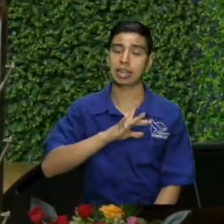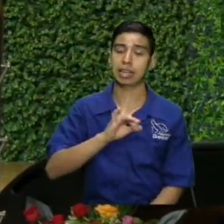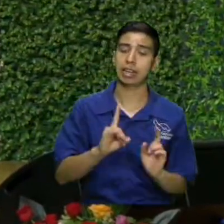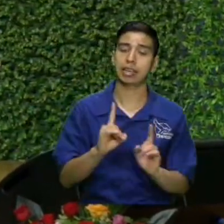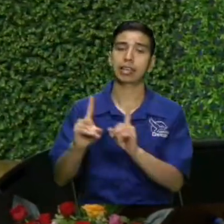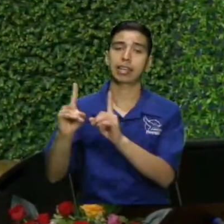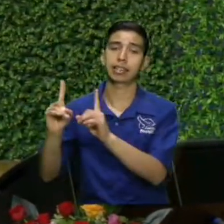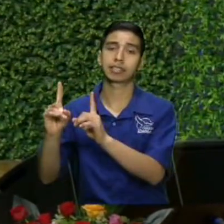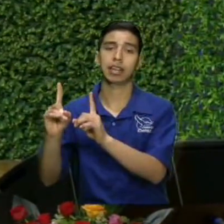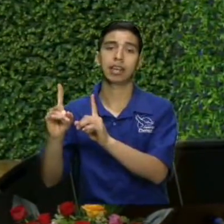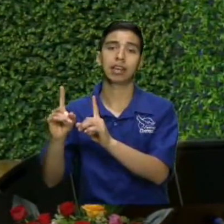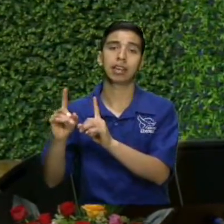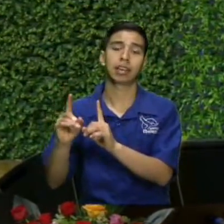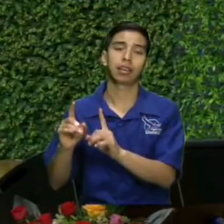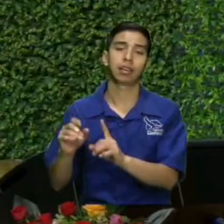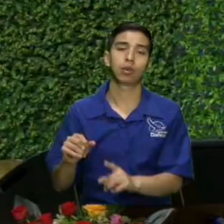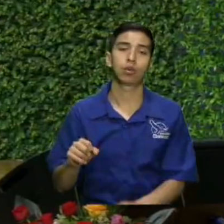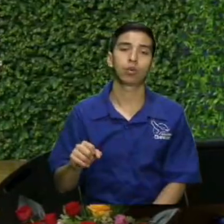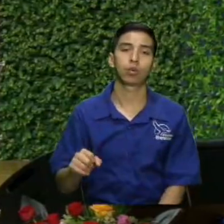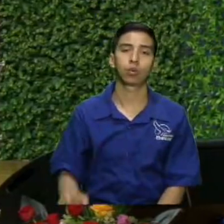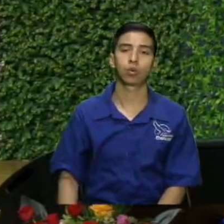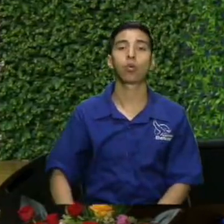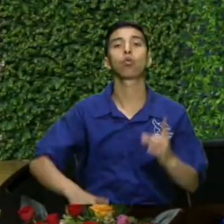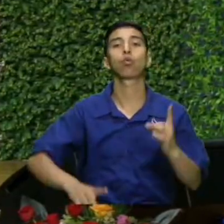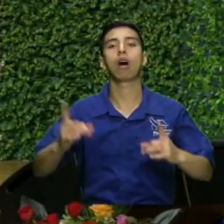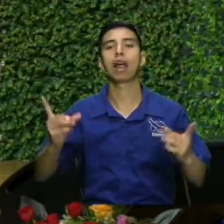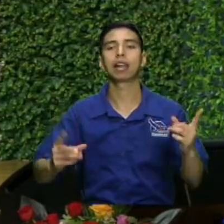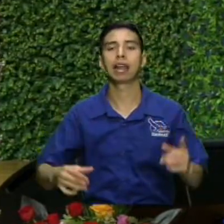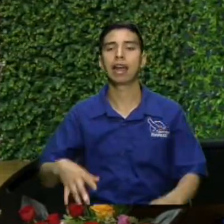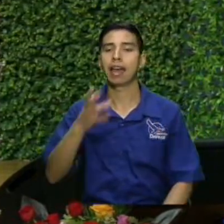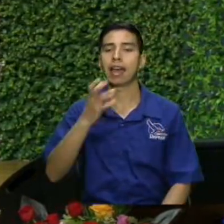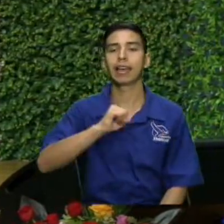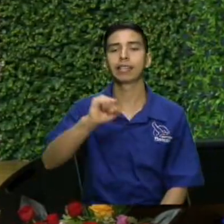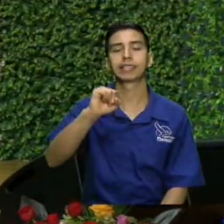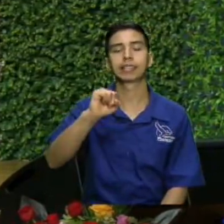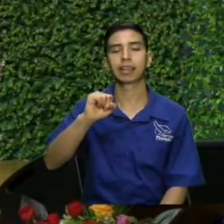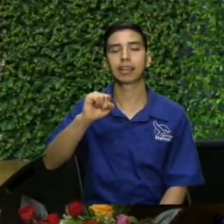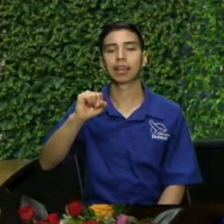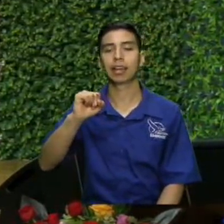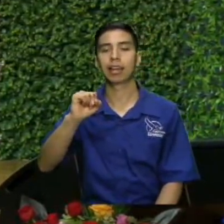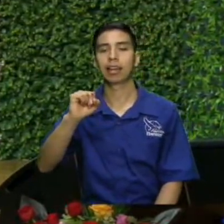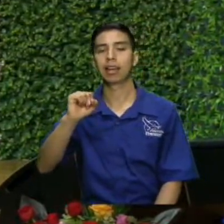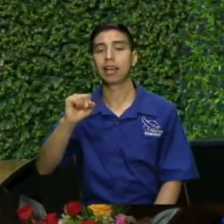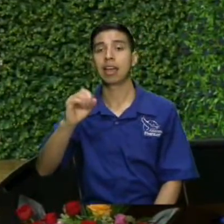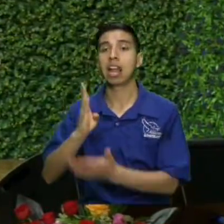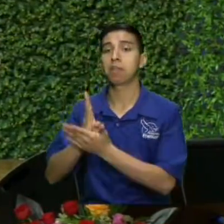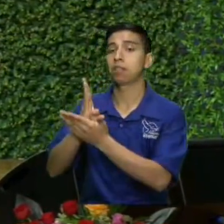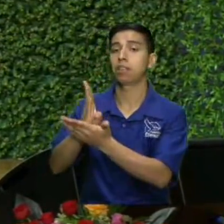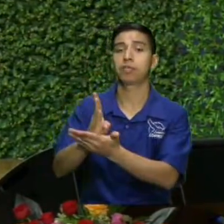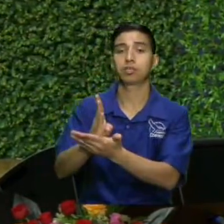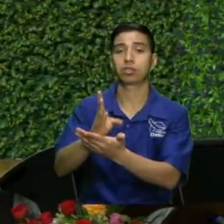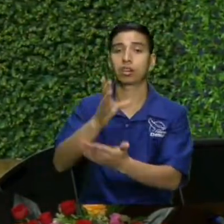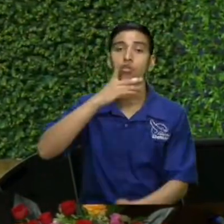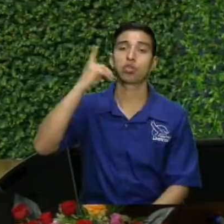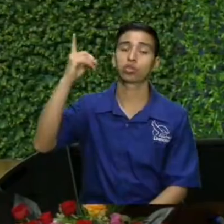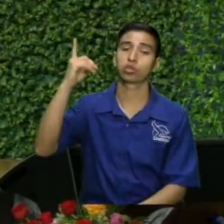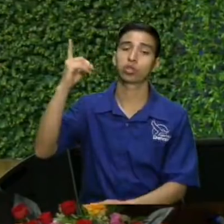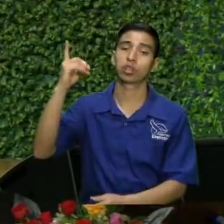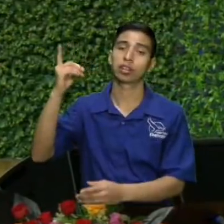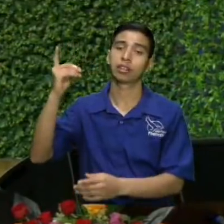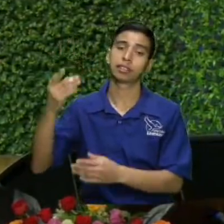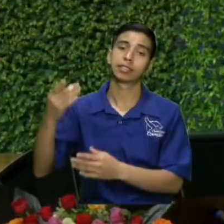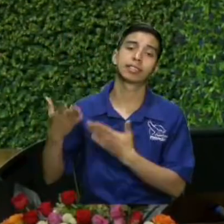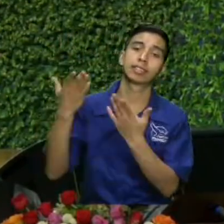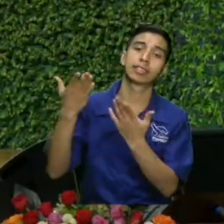beneficio de este pacto, de esta doble porción? Que Dios te va a hablar de tal manera